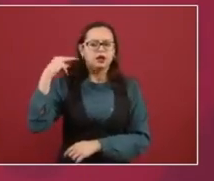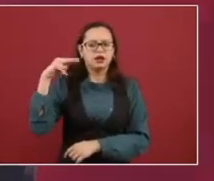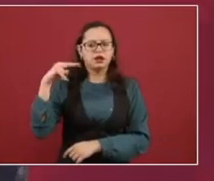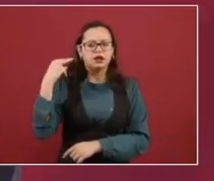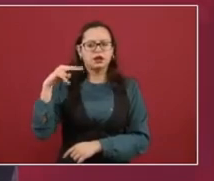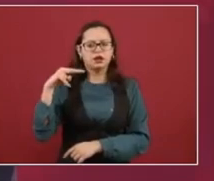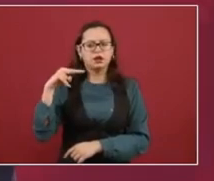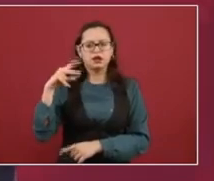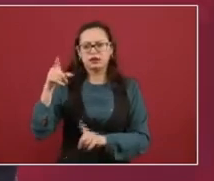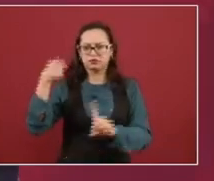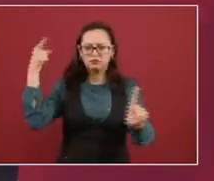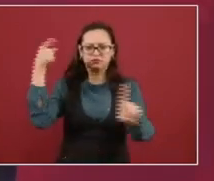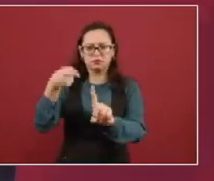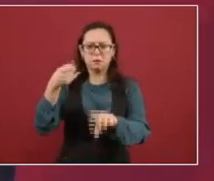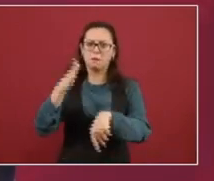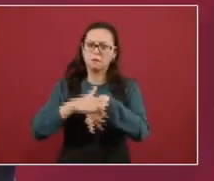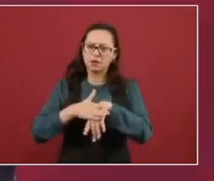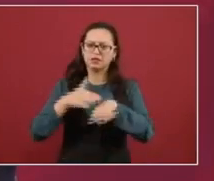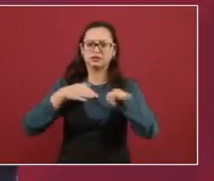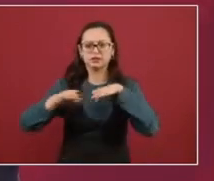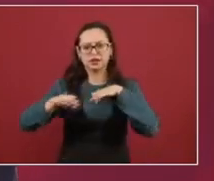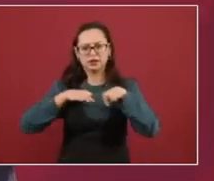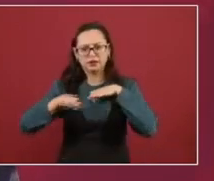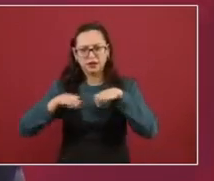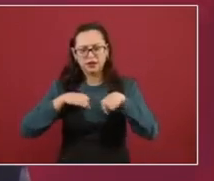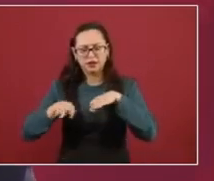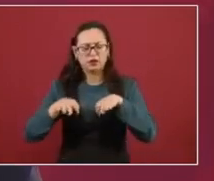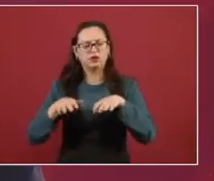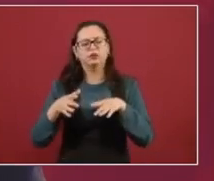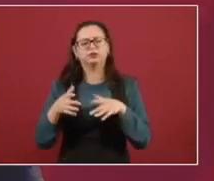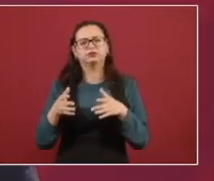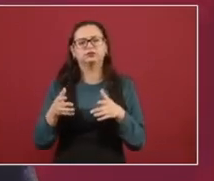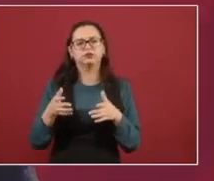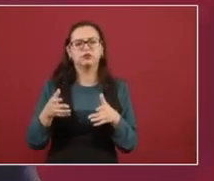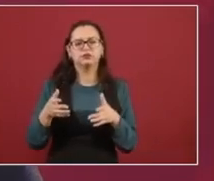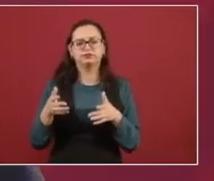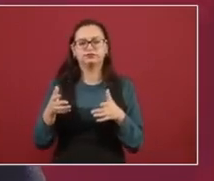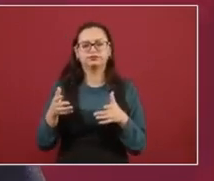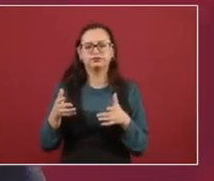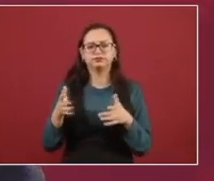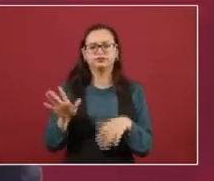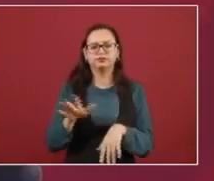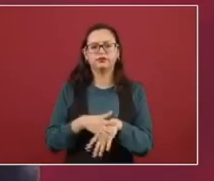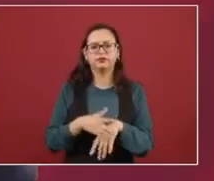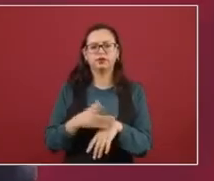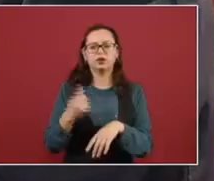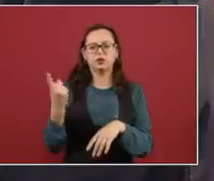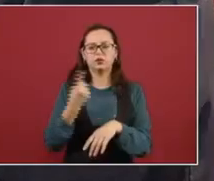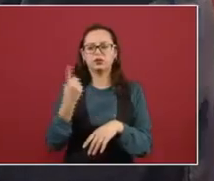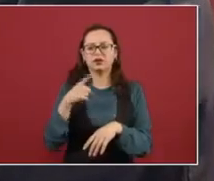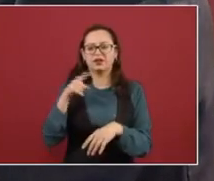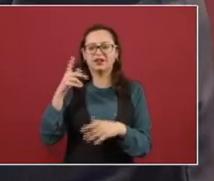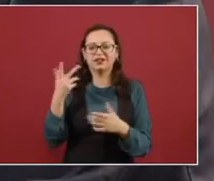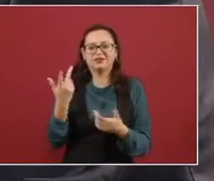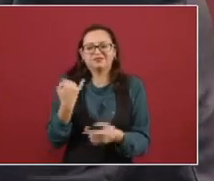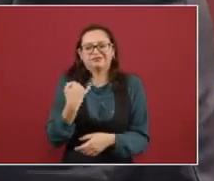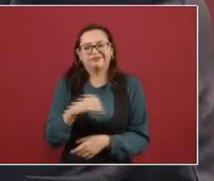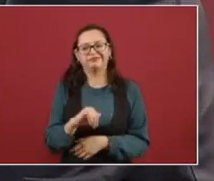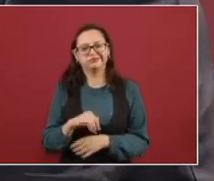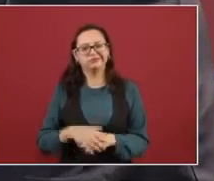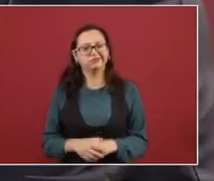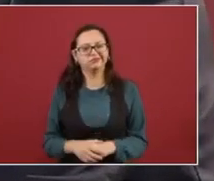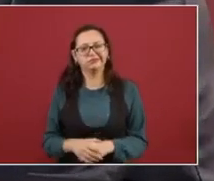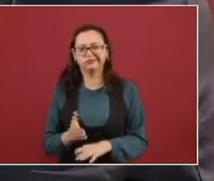se den empleos, porque se cayó en el absurdo, siendo Veracruz un estado